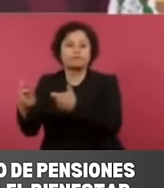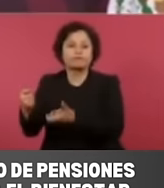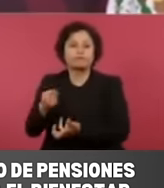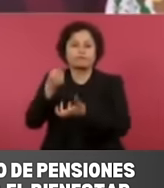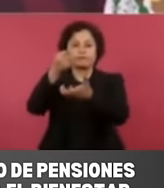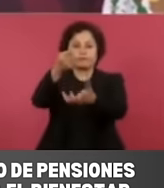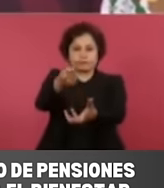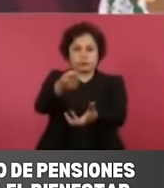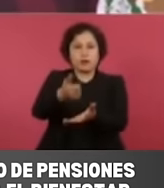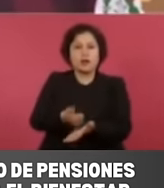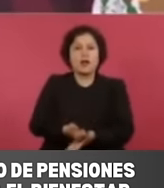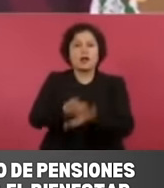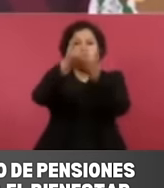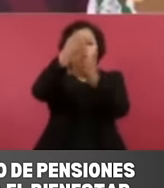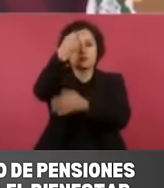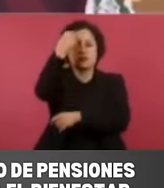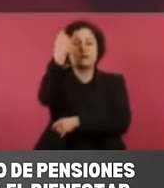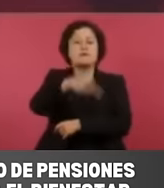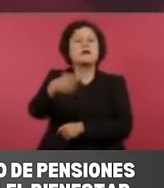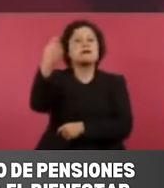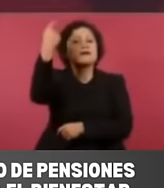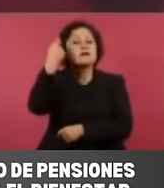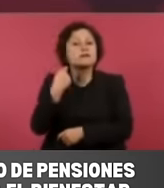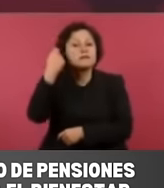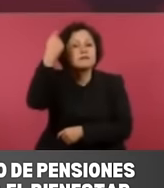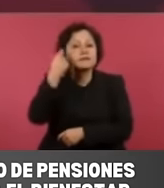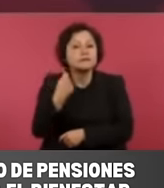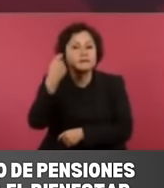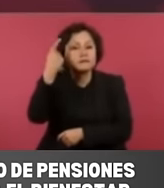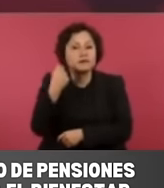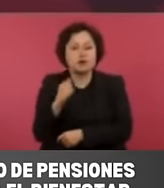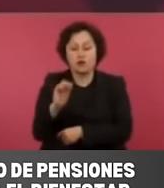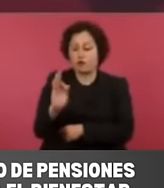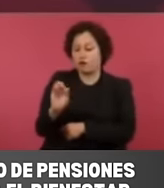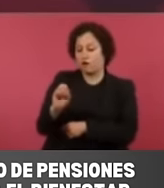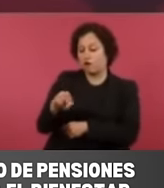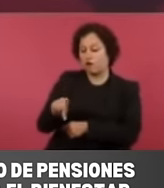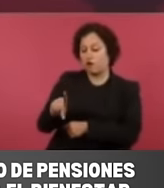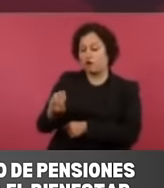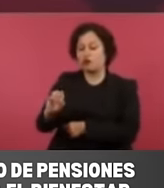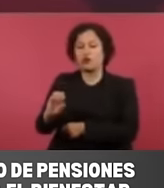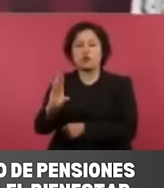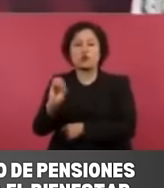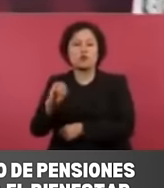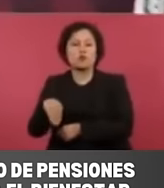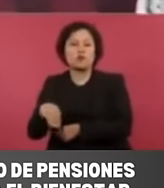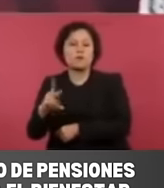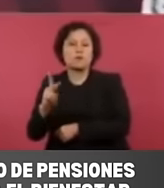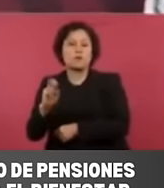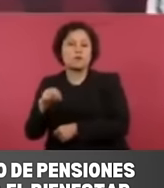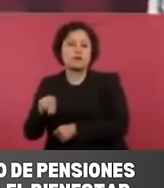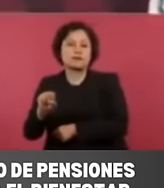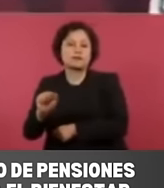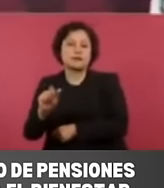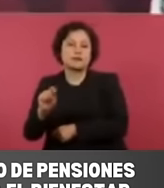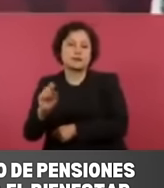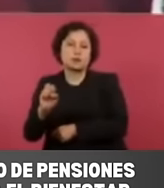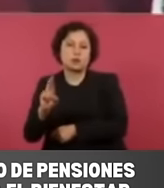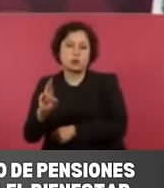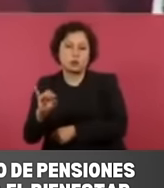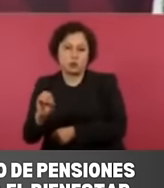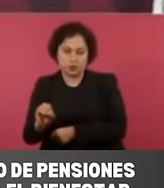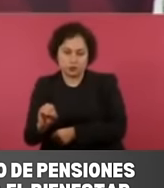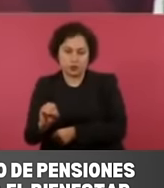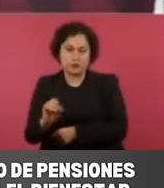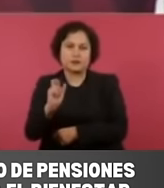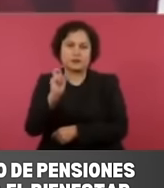bienestar, para que el que se jubile con estas